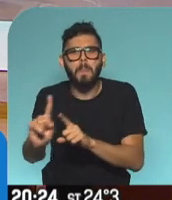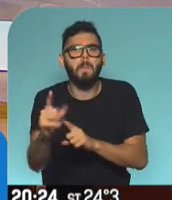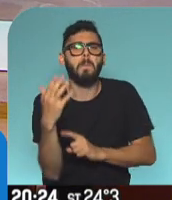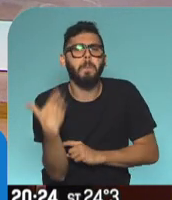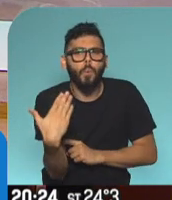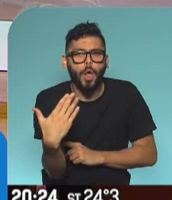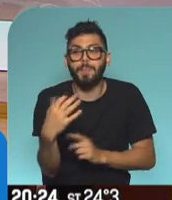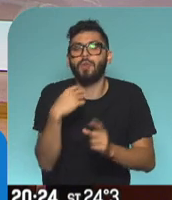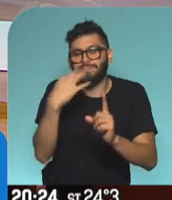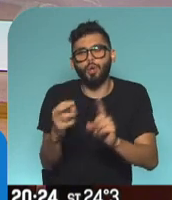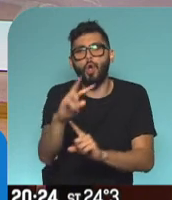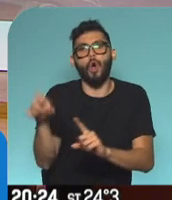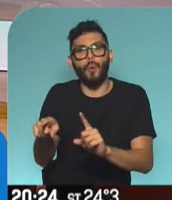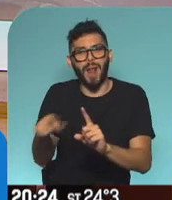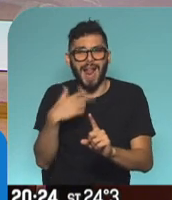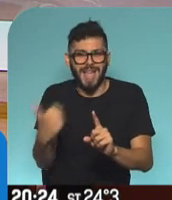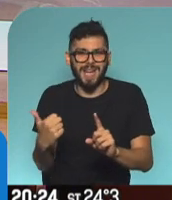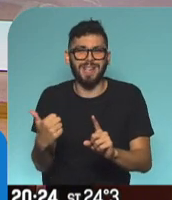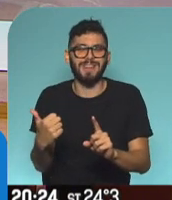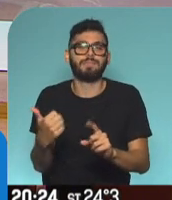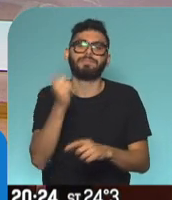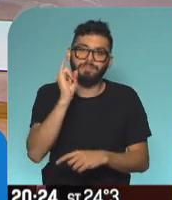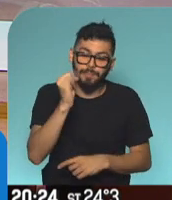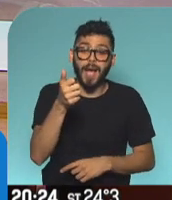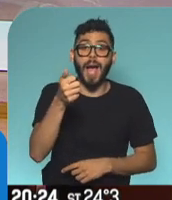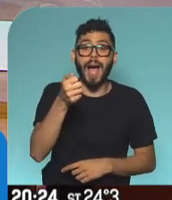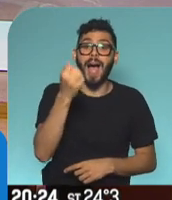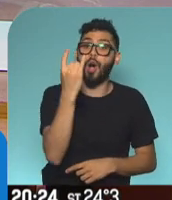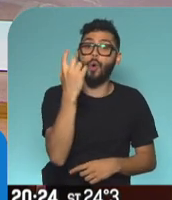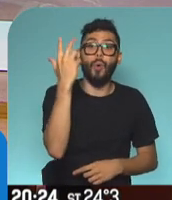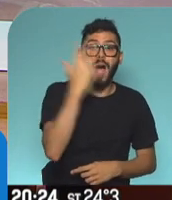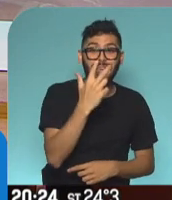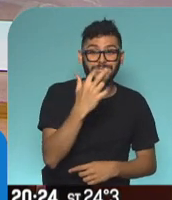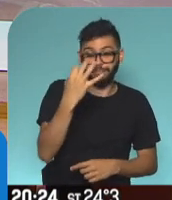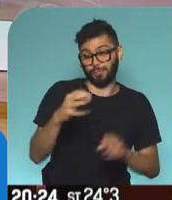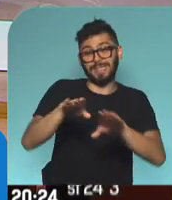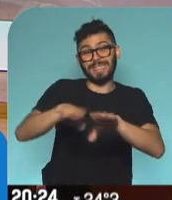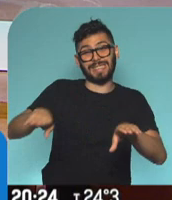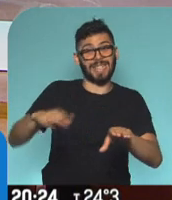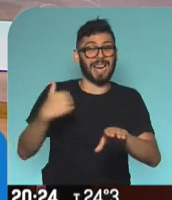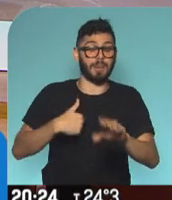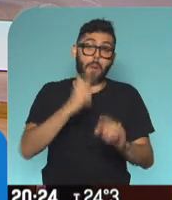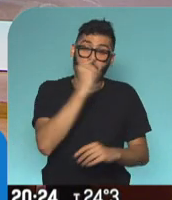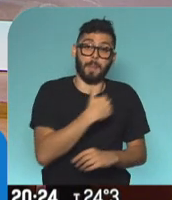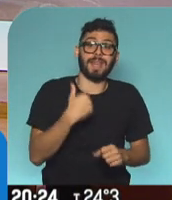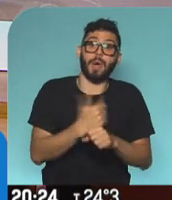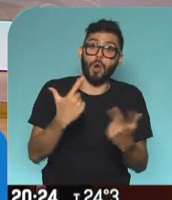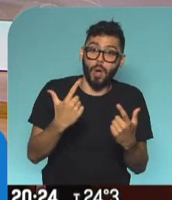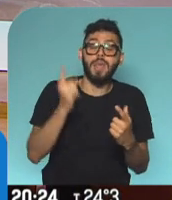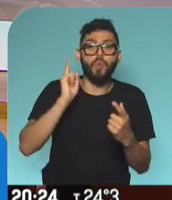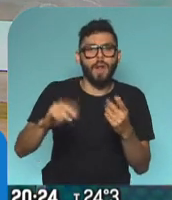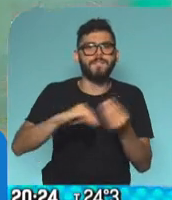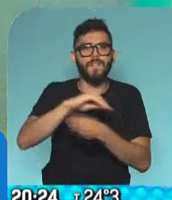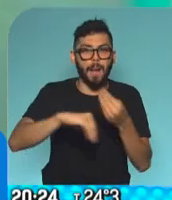lo cobre ella sí recordemos que como hay asignación universal para los chicos y las chicas de la argentina que los papás no tienen trabajo hay salario familiar